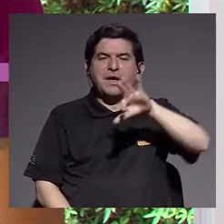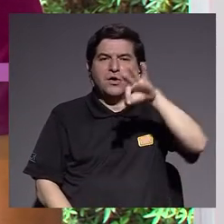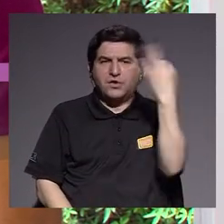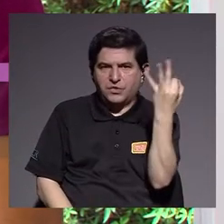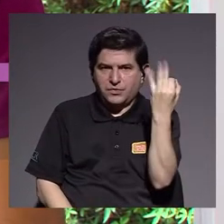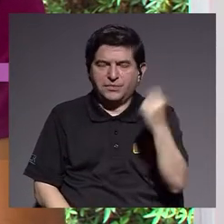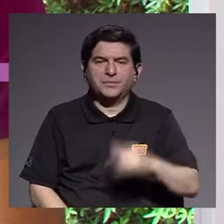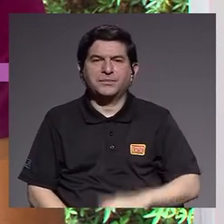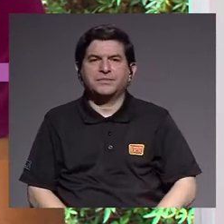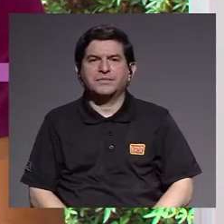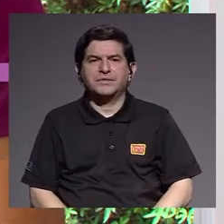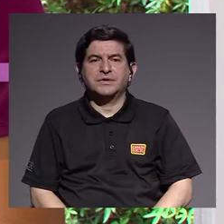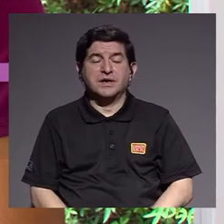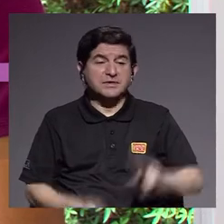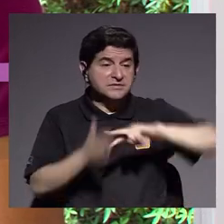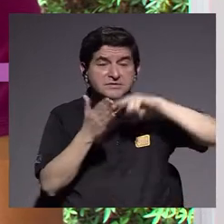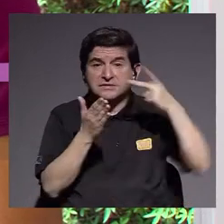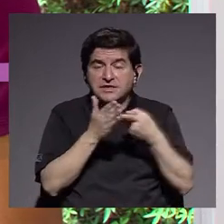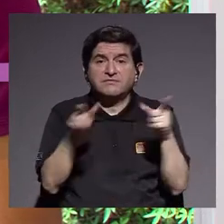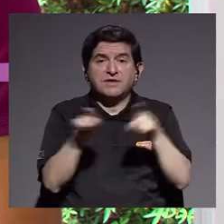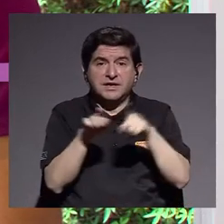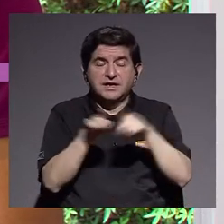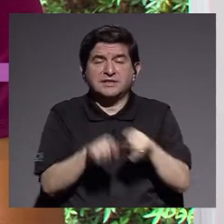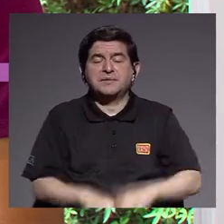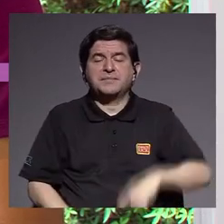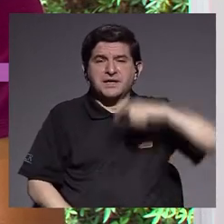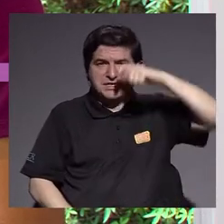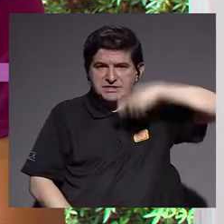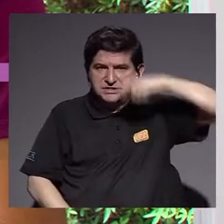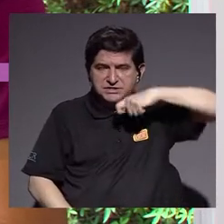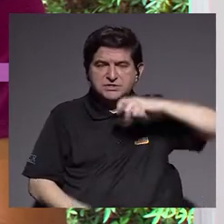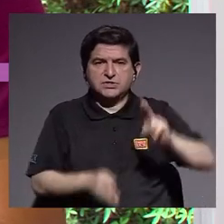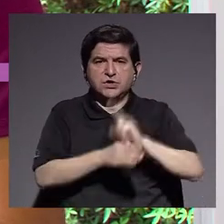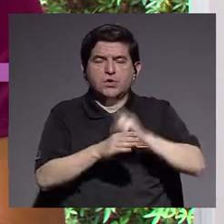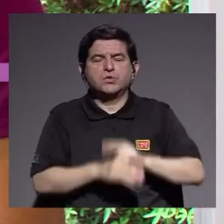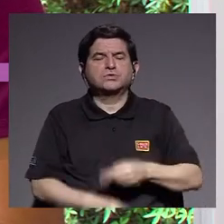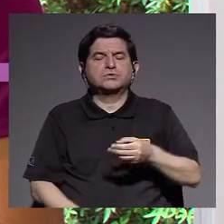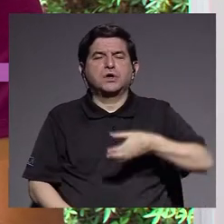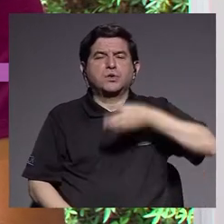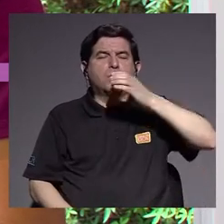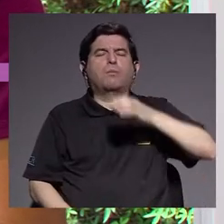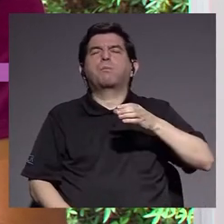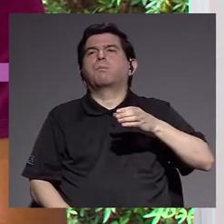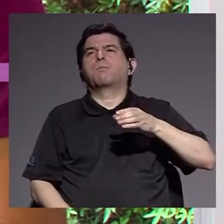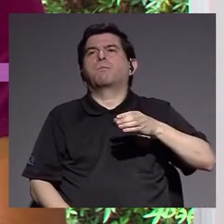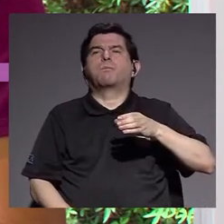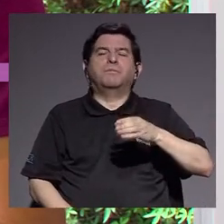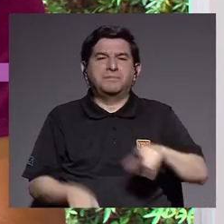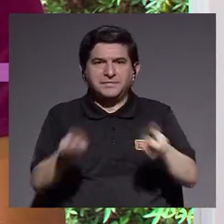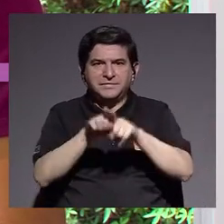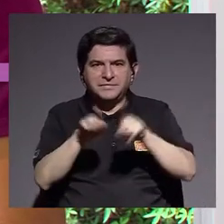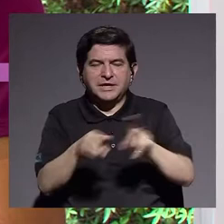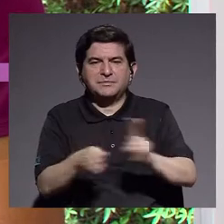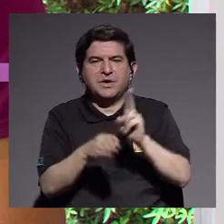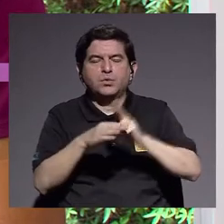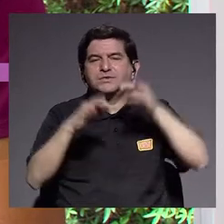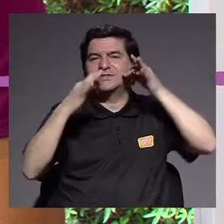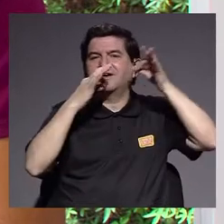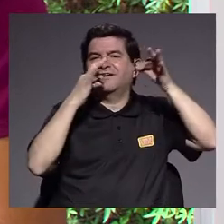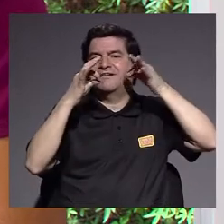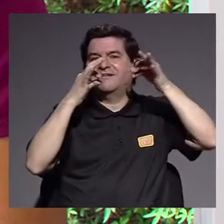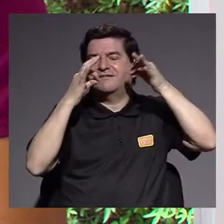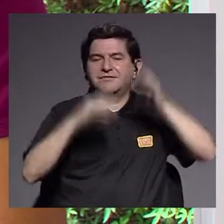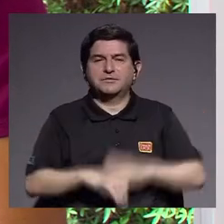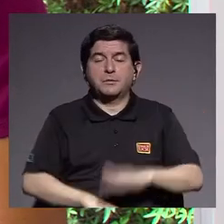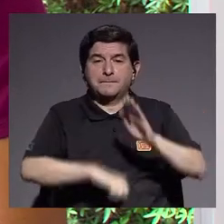de la mejor manera una esto nos referimos inclusive lo que es cepillado la utilización de enjuagas cosas tan básicas como la utilización de